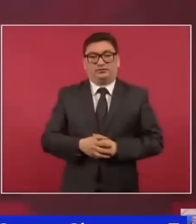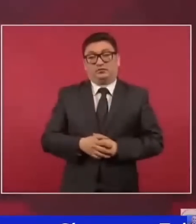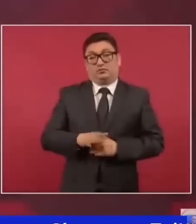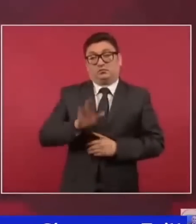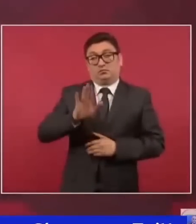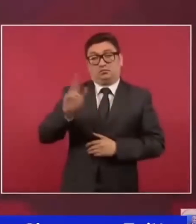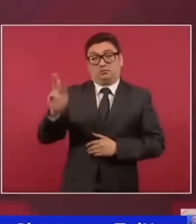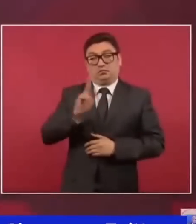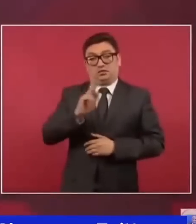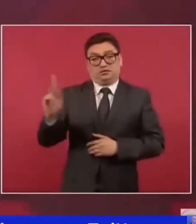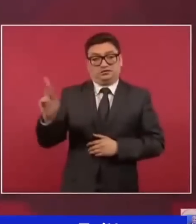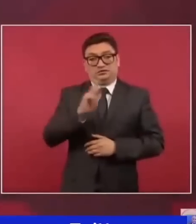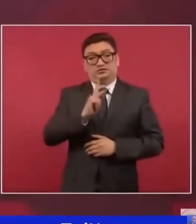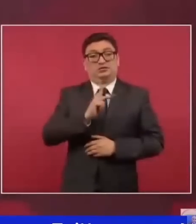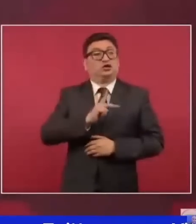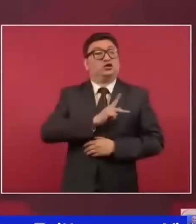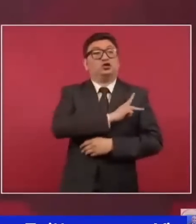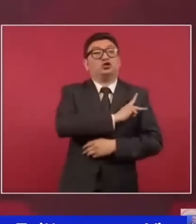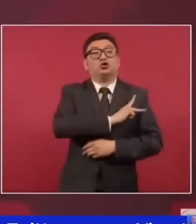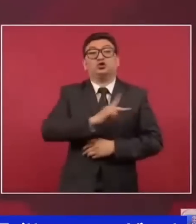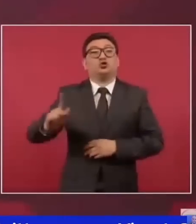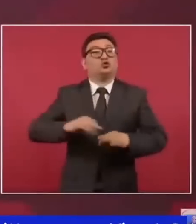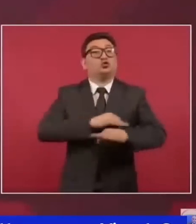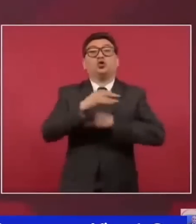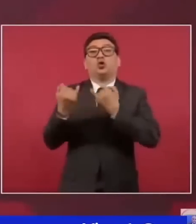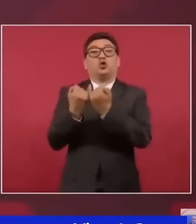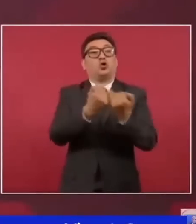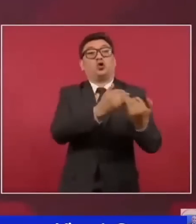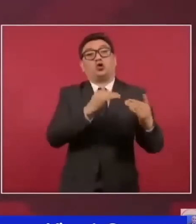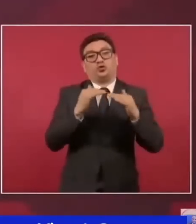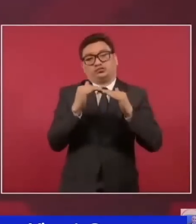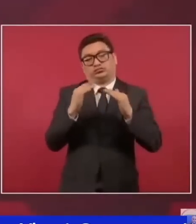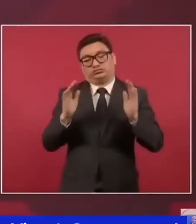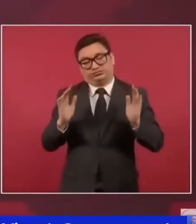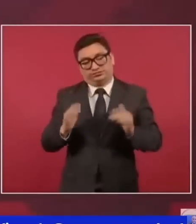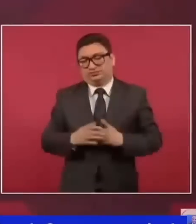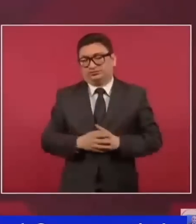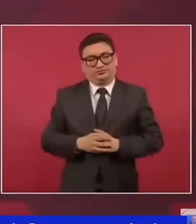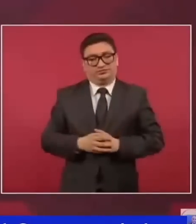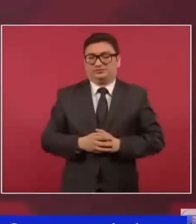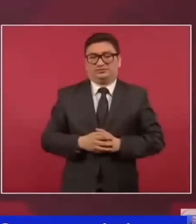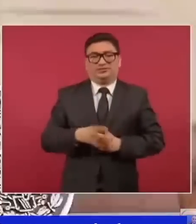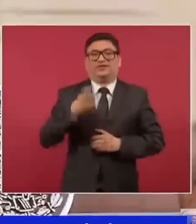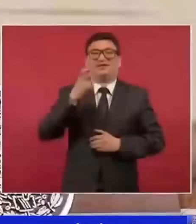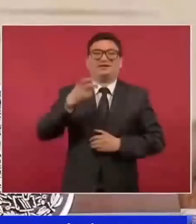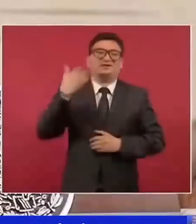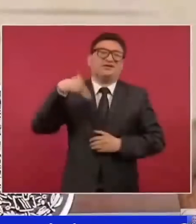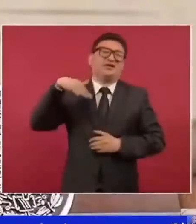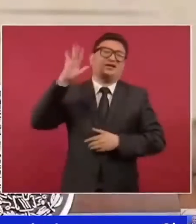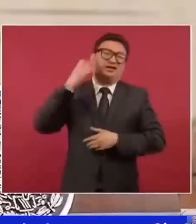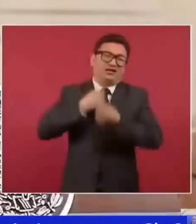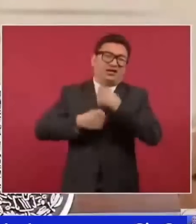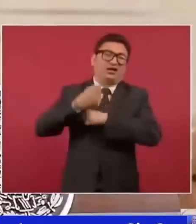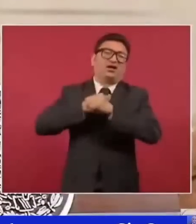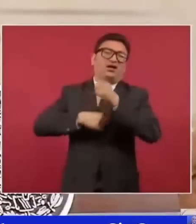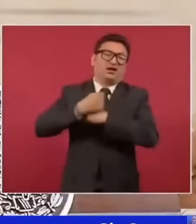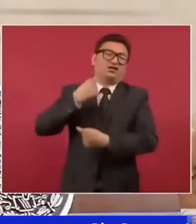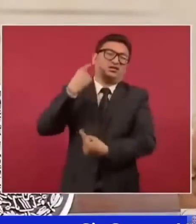parecida. Todos son iguales, es lo mismo. Eso lo he padecido durante mucho